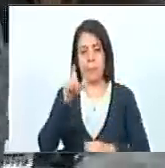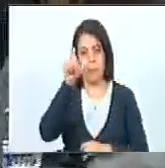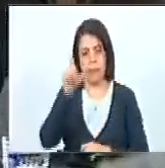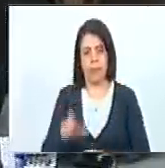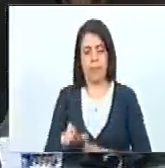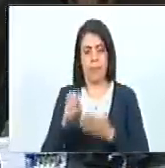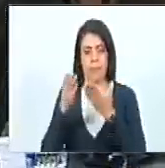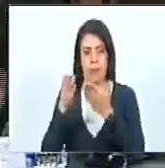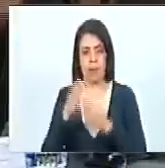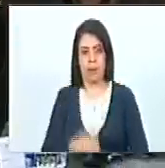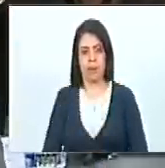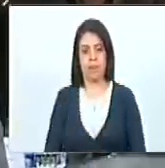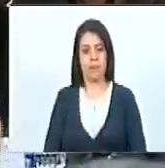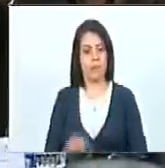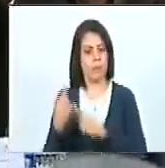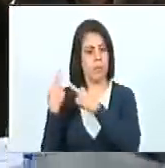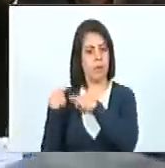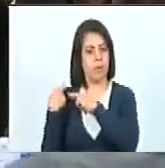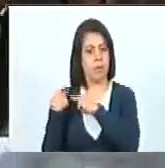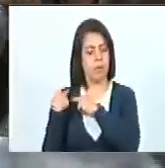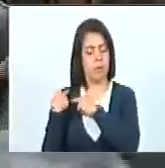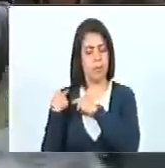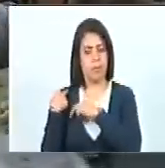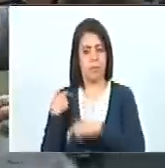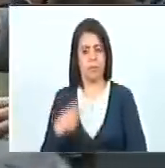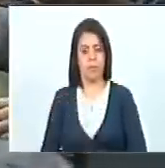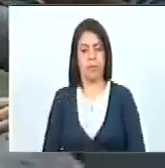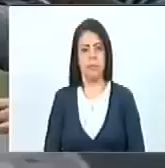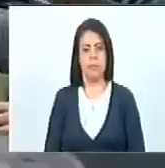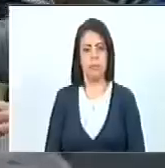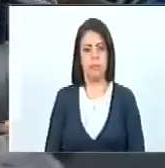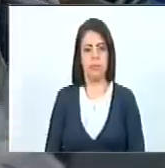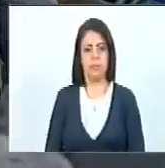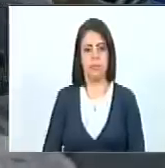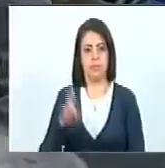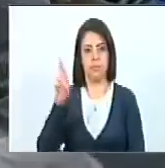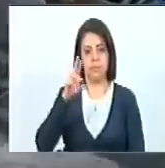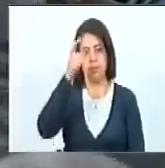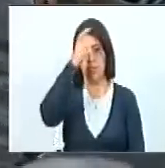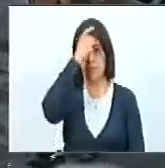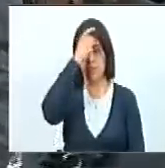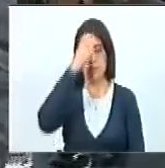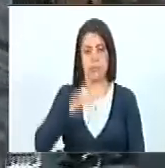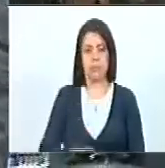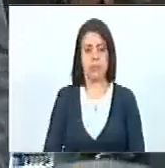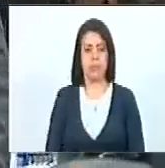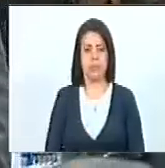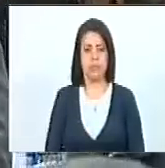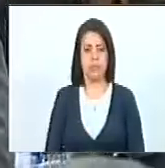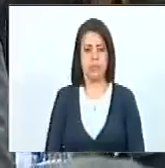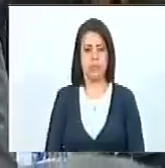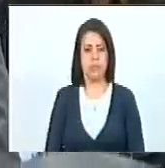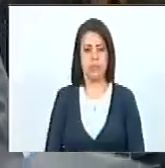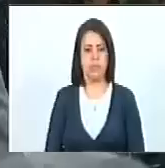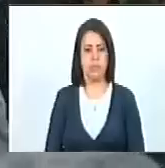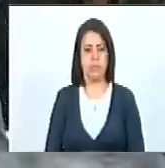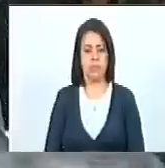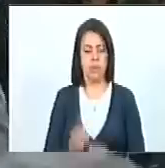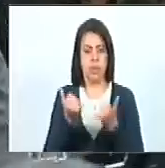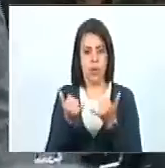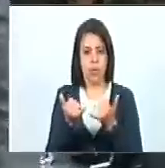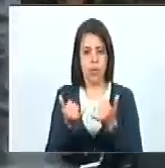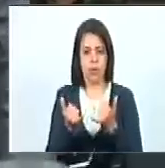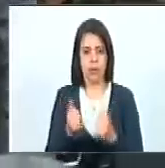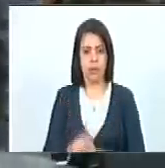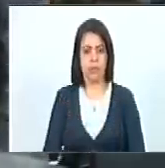Karamanoglu, representante diplomático de la República de Turquía. Y en esa